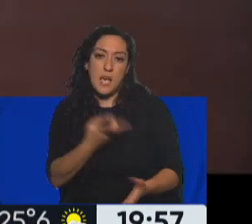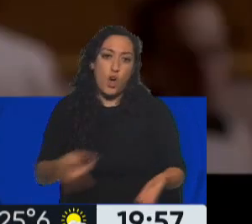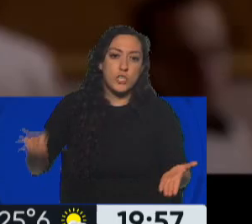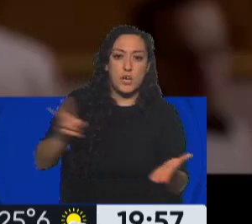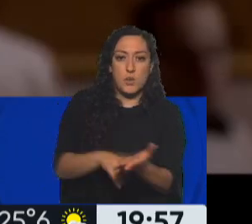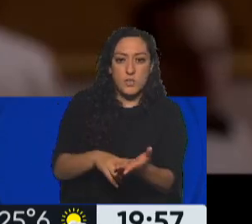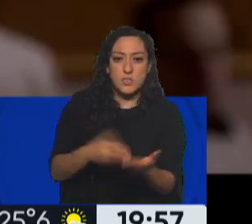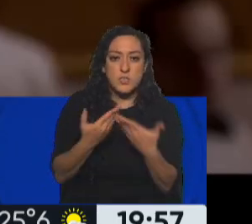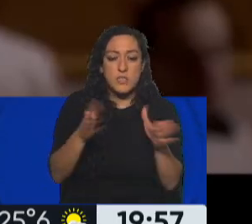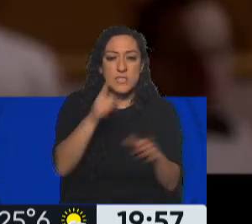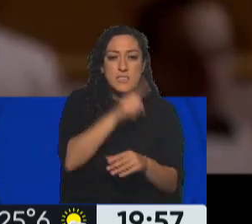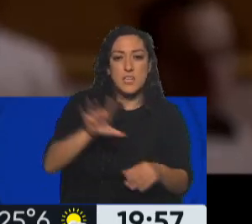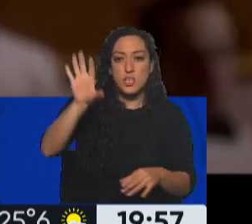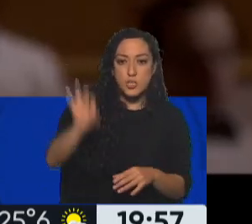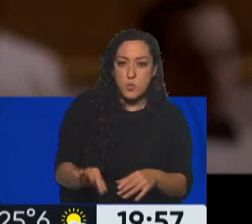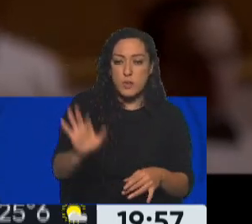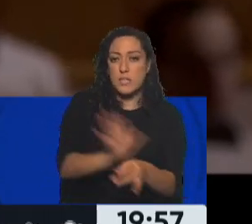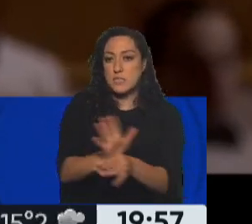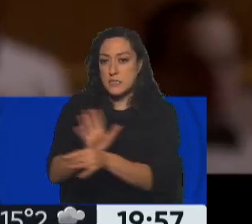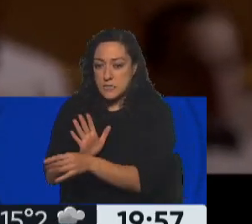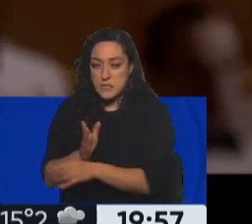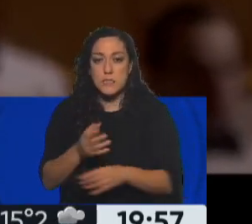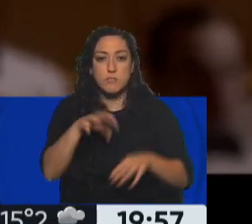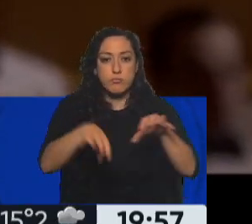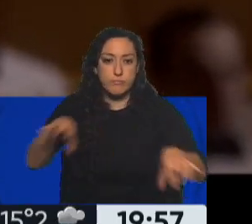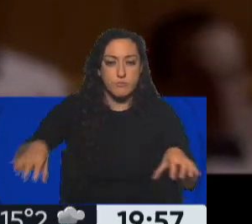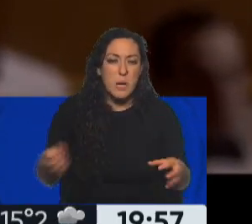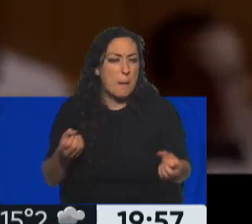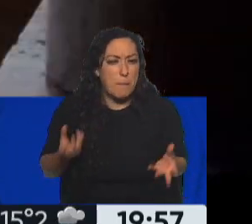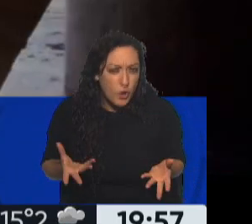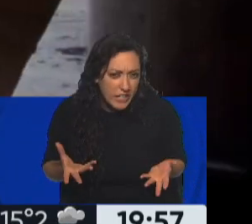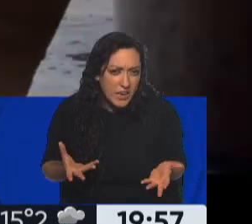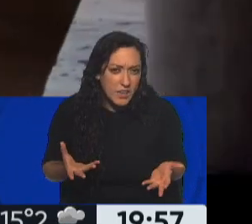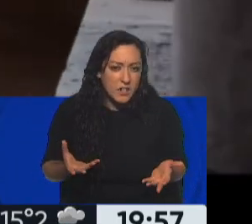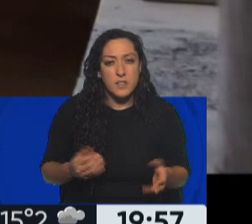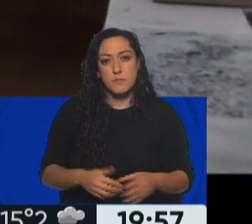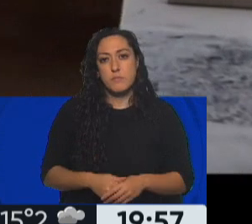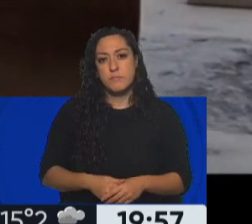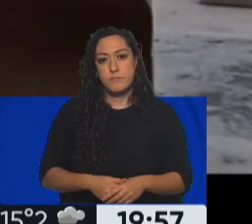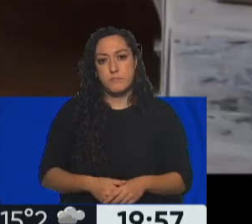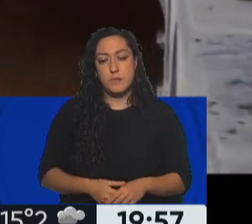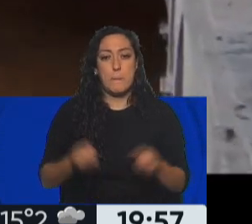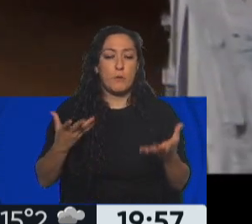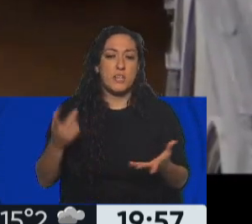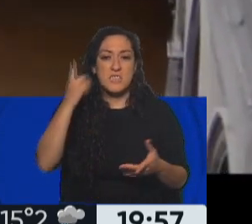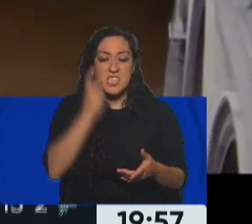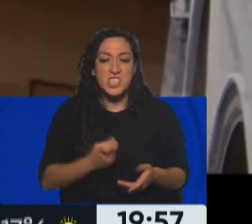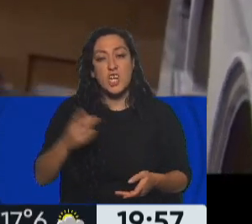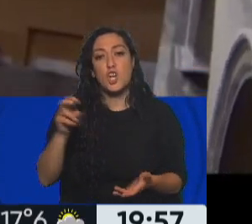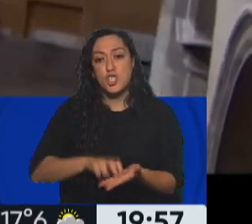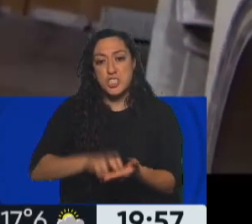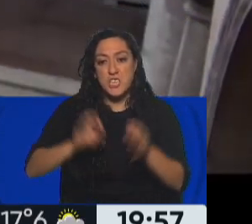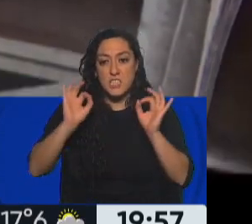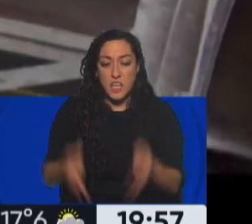estrenar en 150 salas de cine. ¿Por qué pasa esto? Porque luego de haber conocido la triste noticia